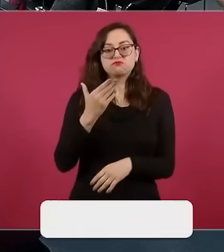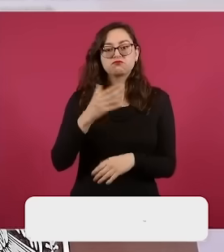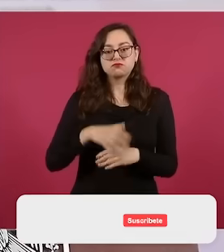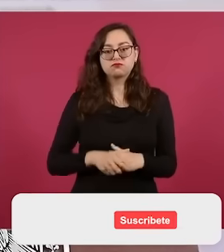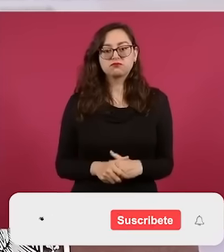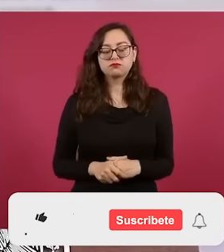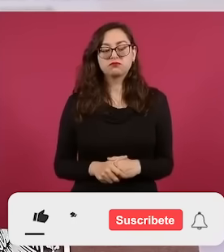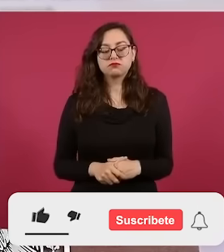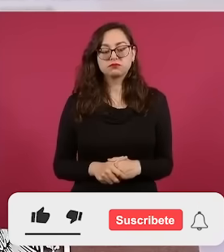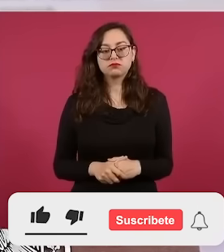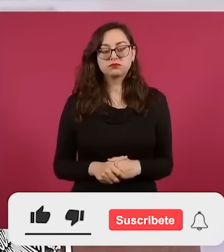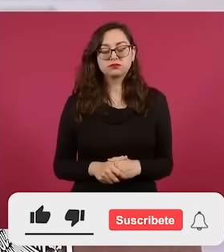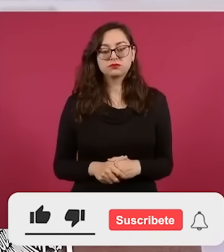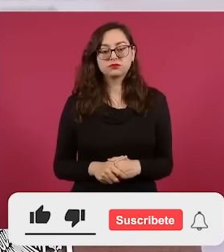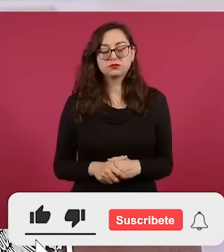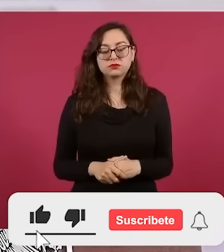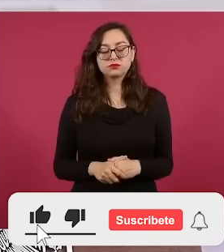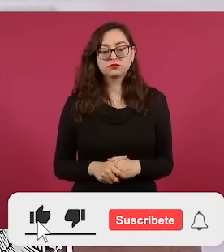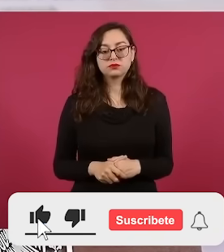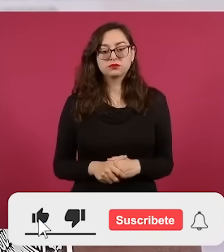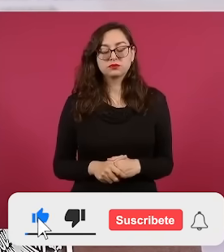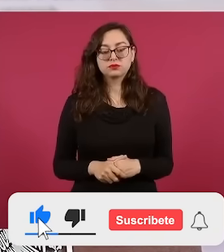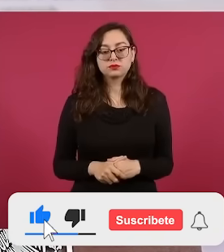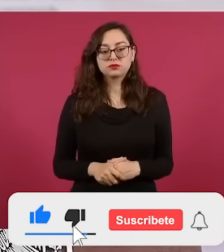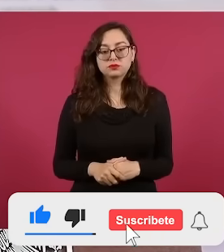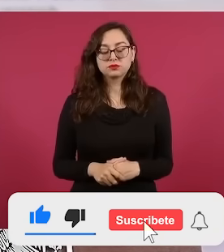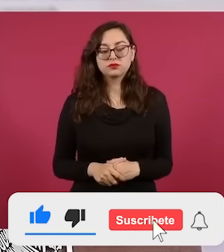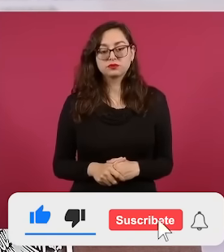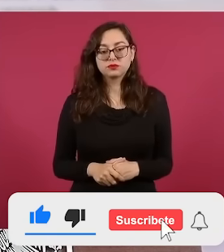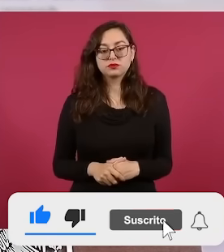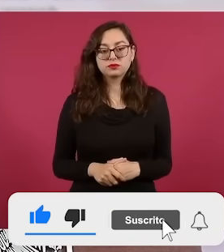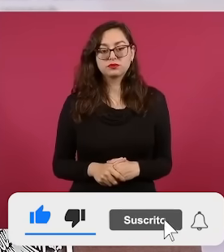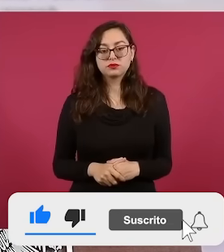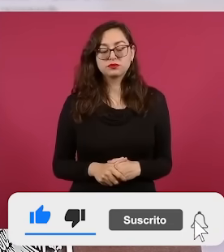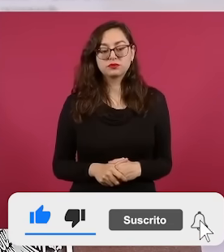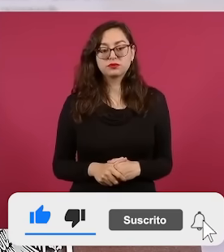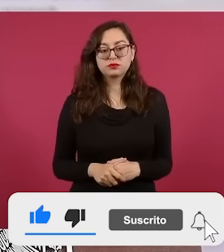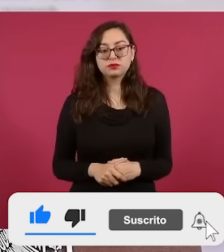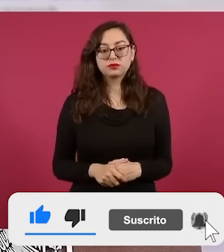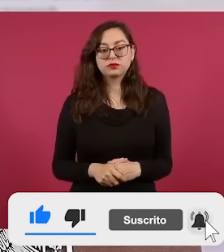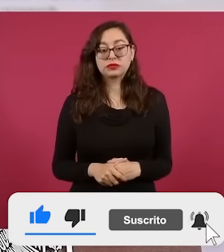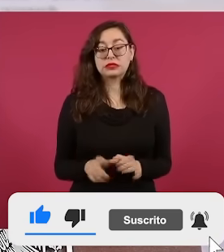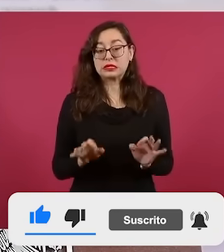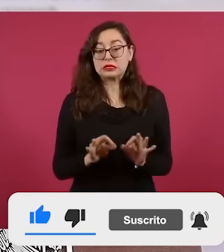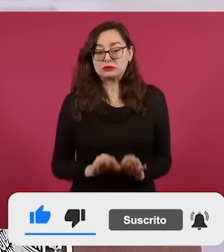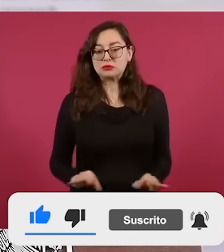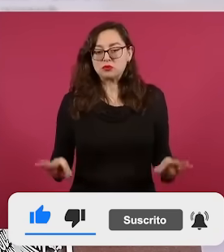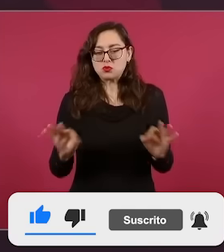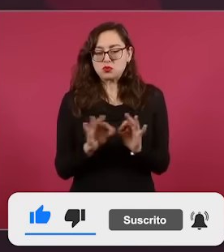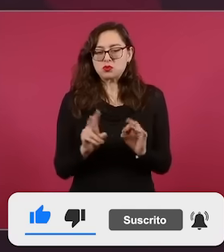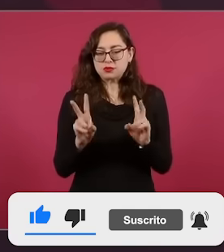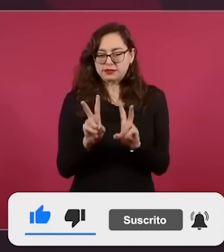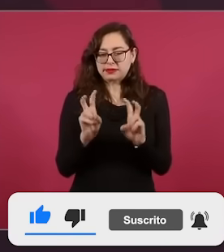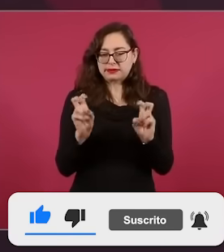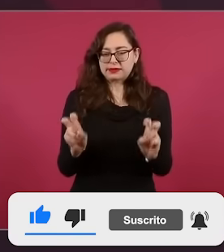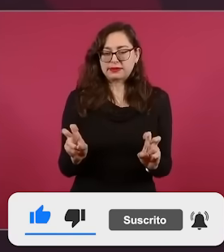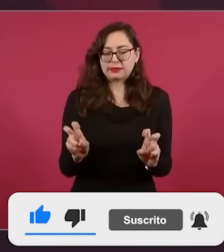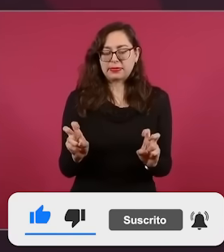Tiene que ver mucho con la labor